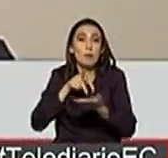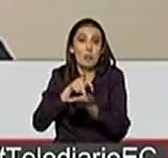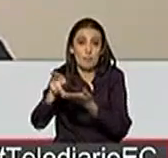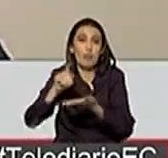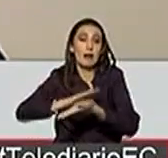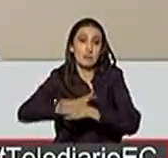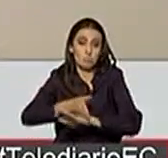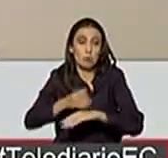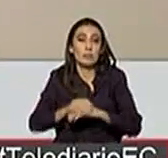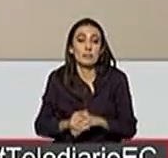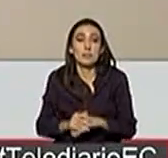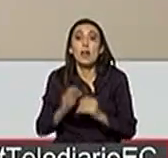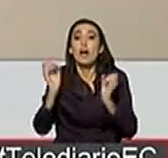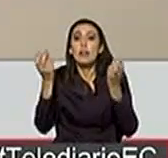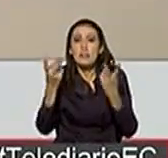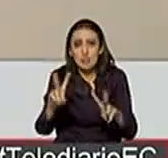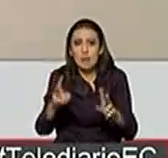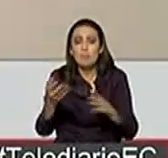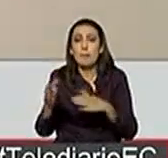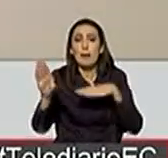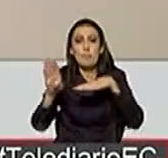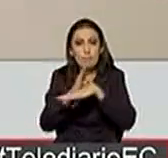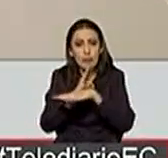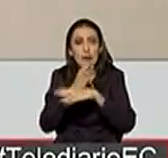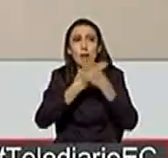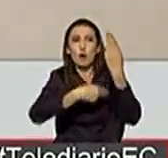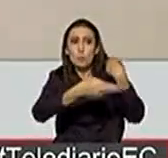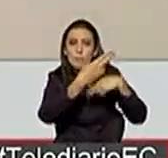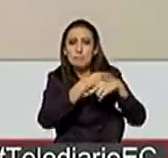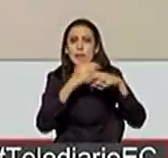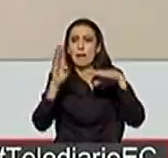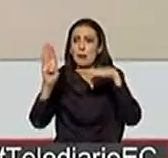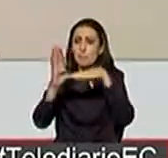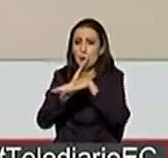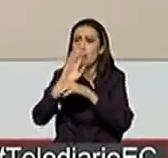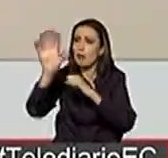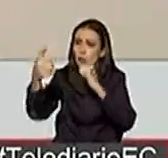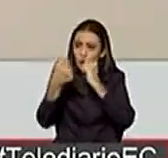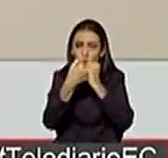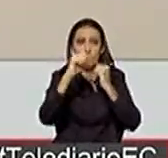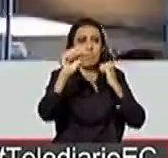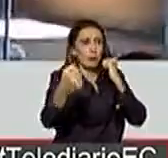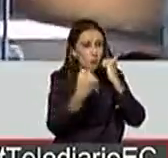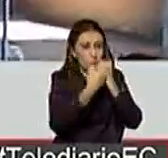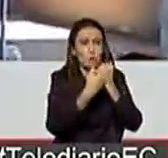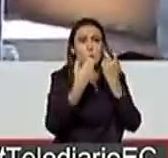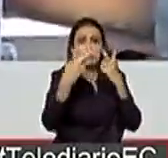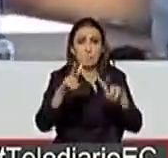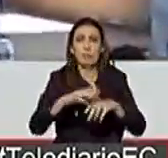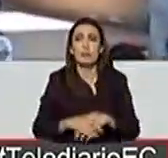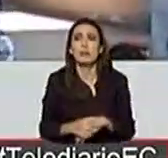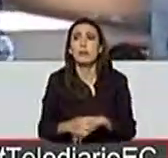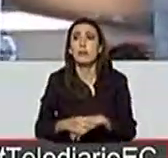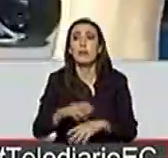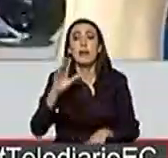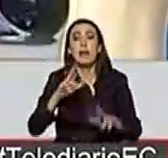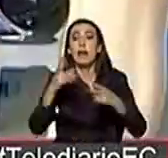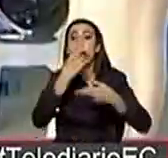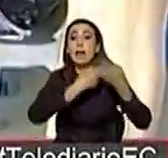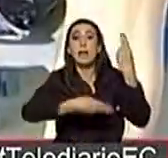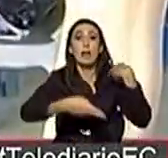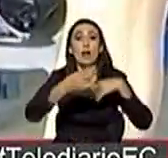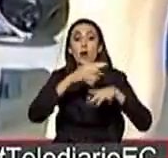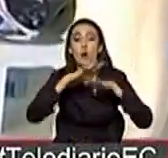solamente hacerlos nosotros invitamos también a la banca comercial que que se sume a esta iniciativa comerciantes del mercado de la isla